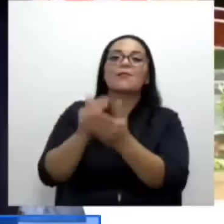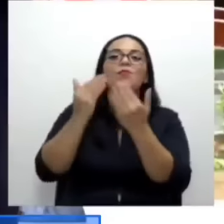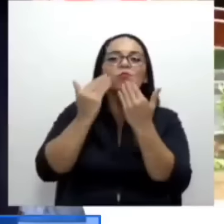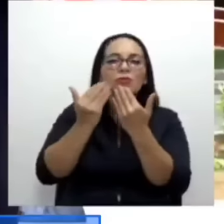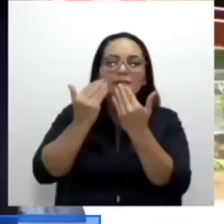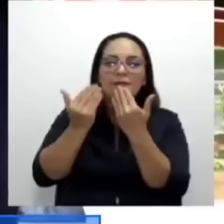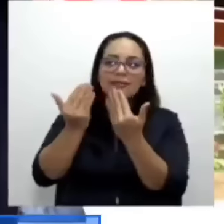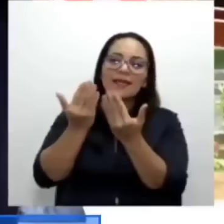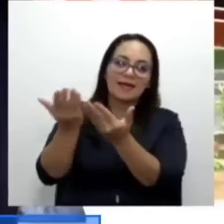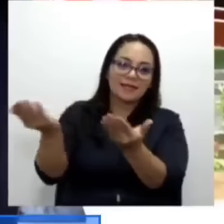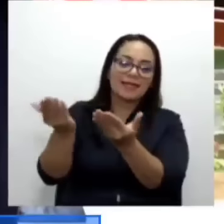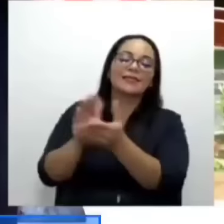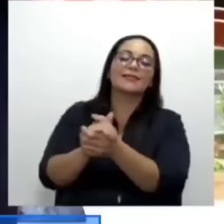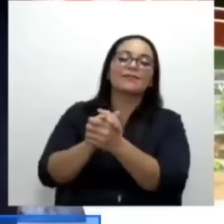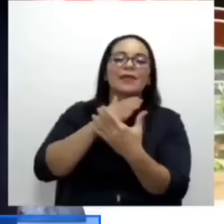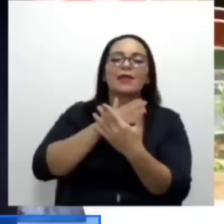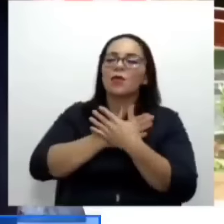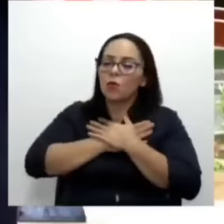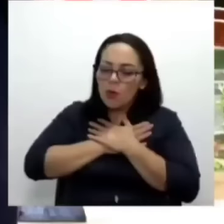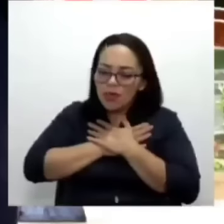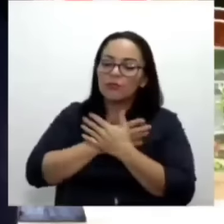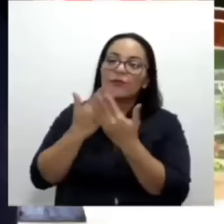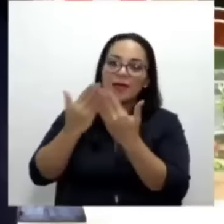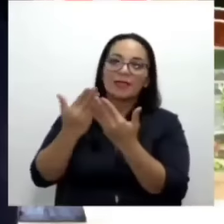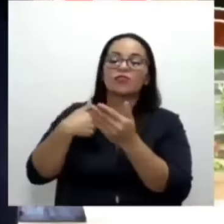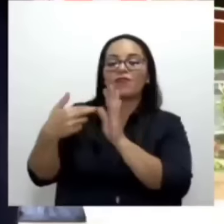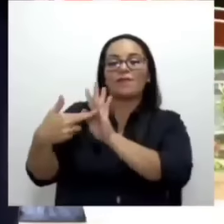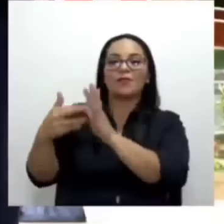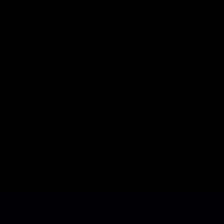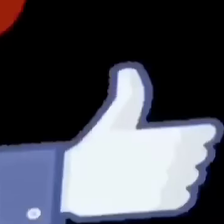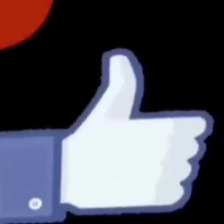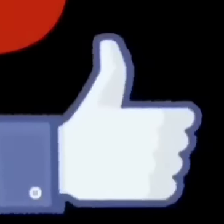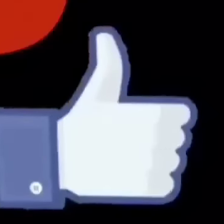gracias de corazón a nombre del pueblo de Costa Rica.